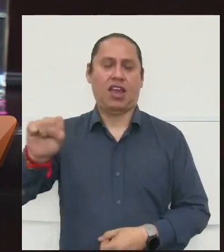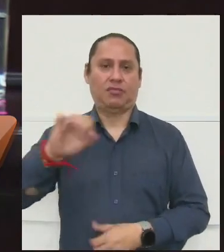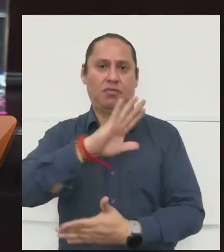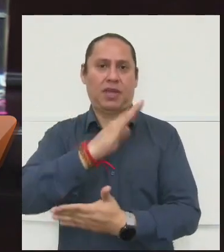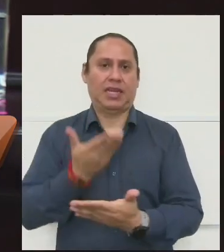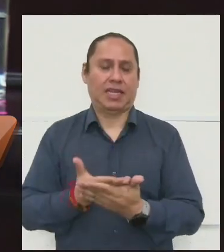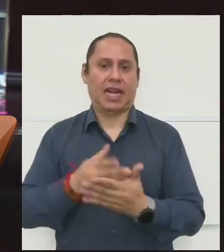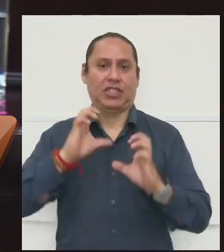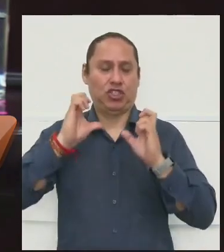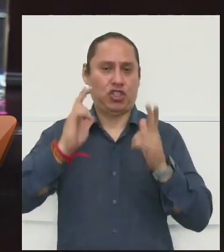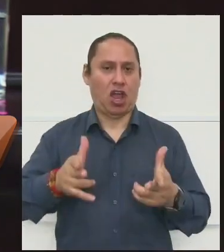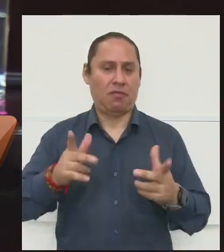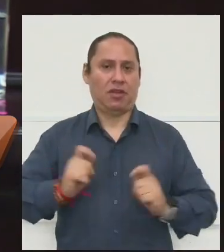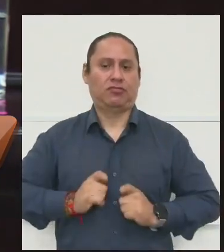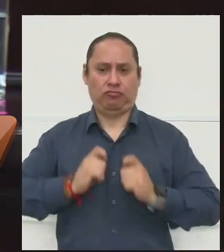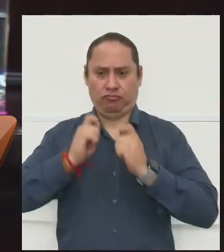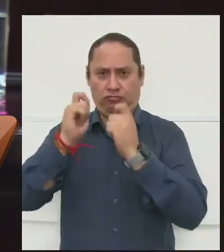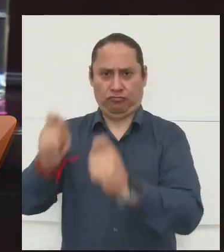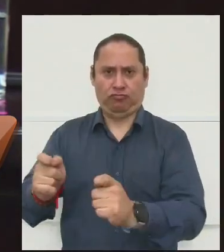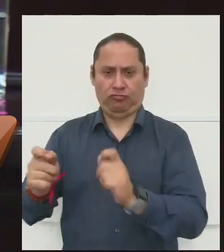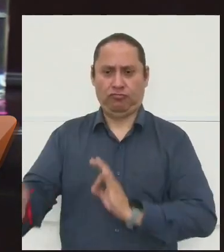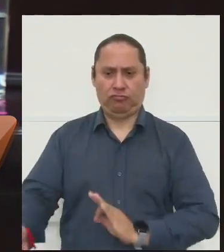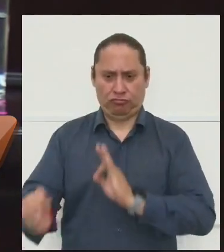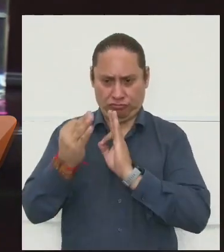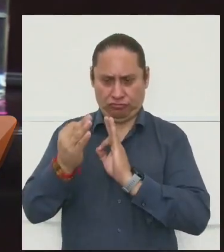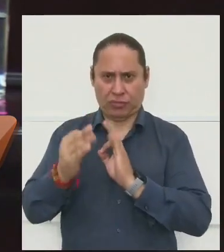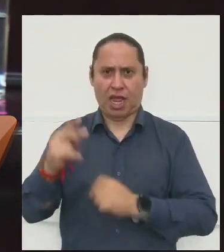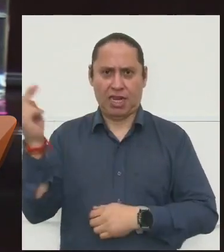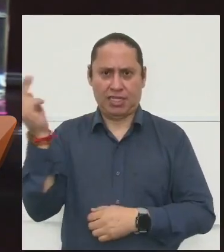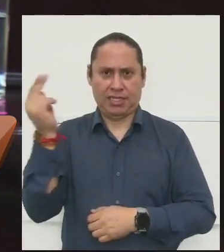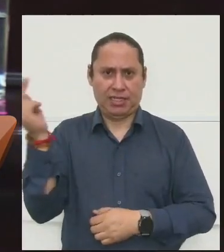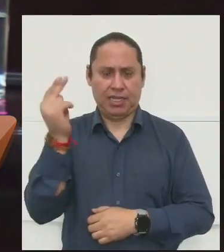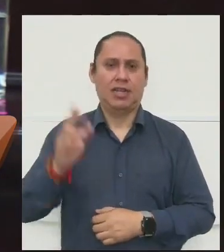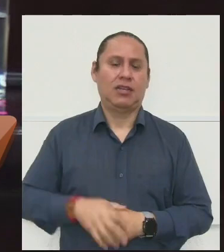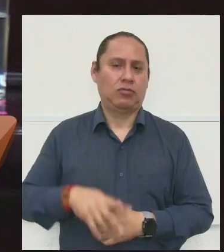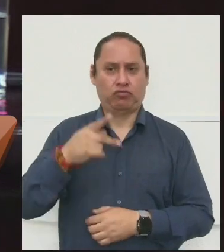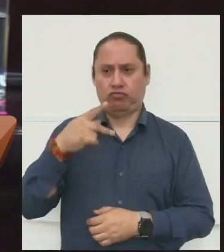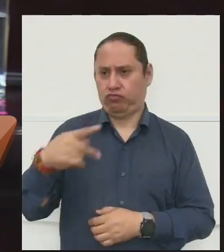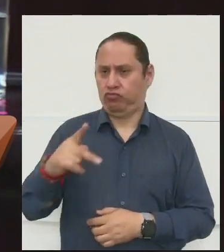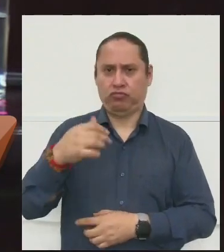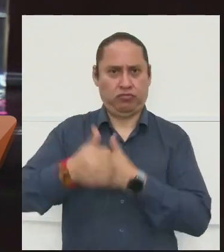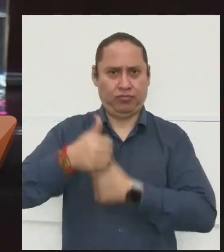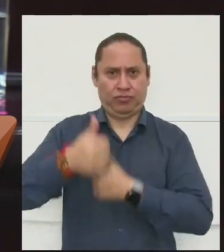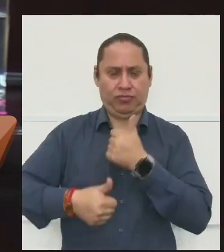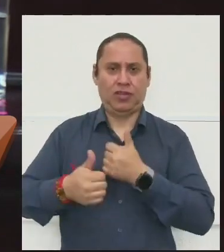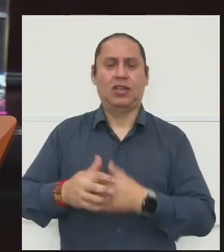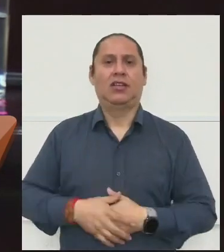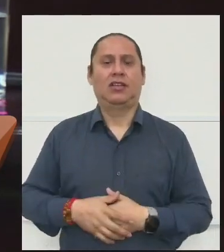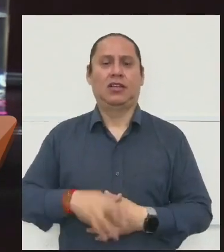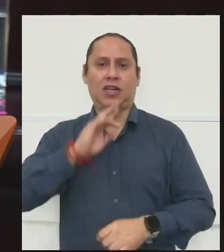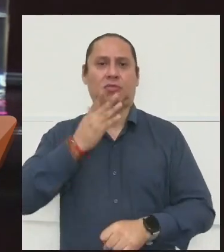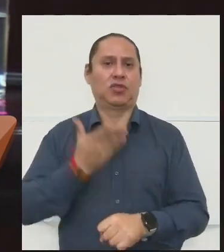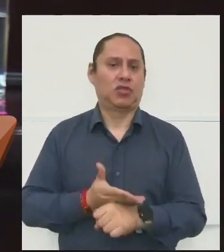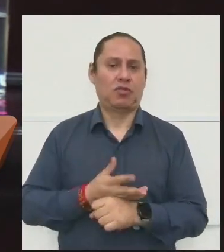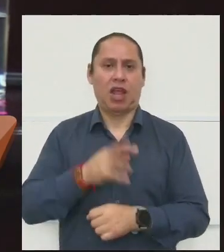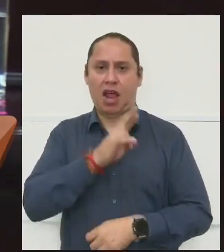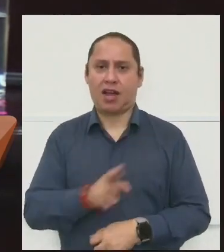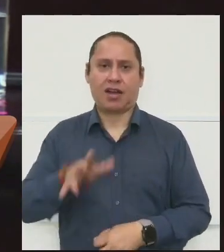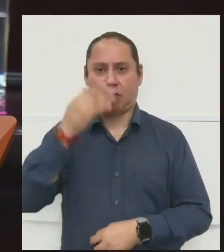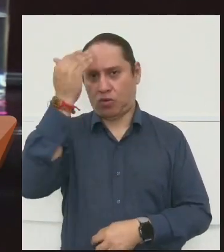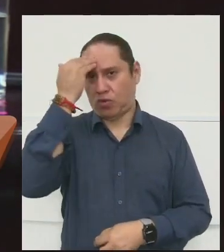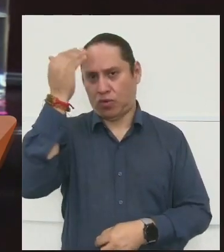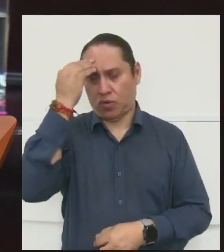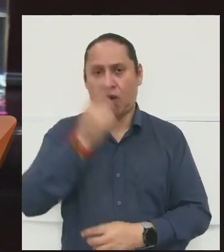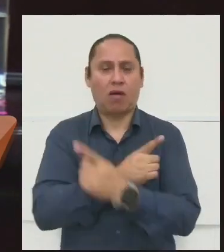Chiapas a que se otorguen facilidades necesarias en el ámbito de sus respectivas competencias reconozcan y